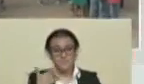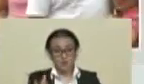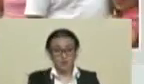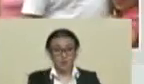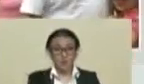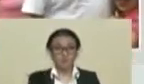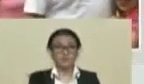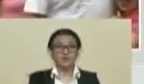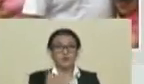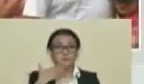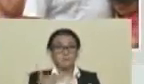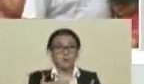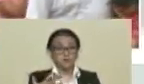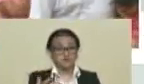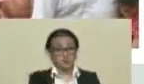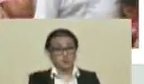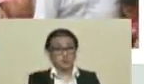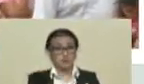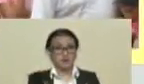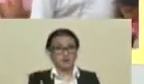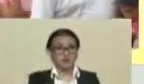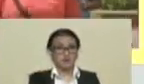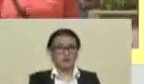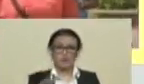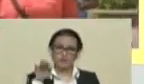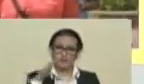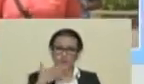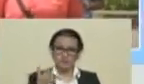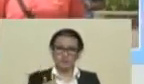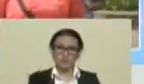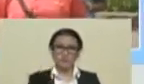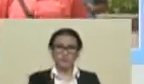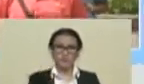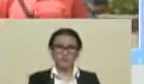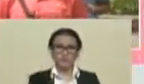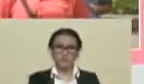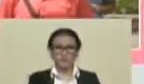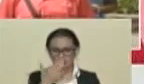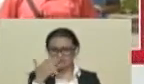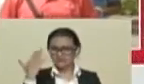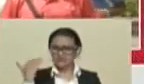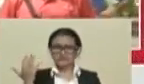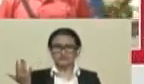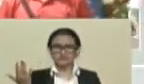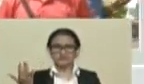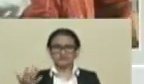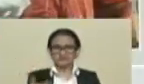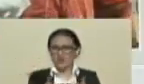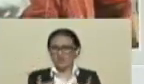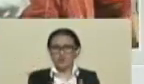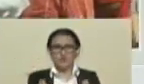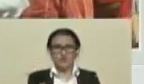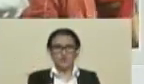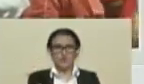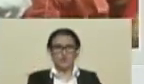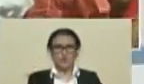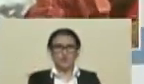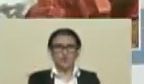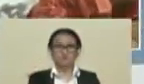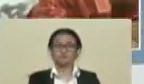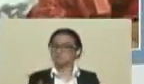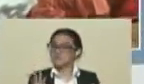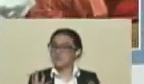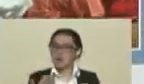para mejorar la seguridad, para construir un futuro mejor y dejar atrás los tiempos de la confrontación. Así que sí, nuestras manos